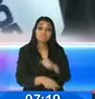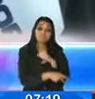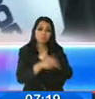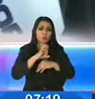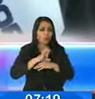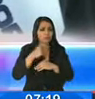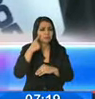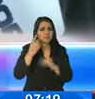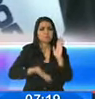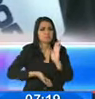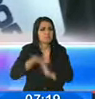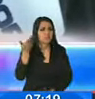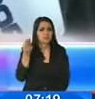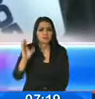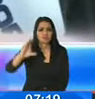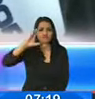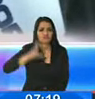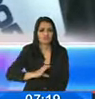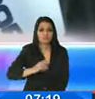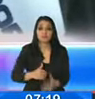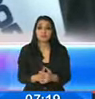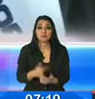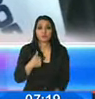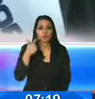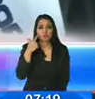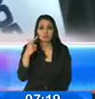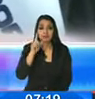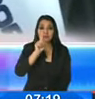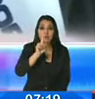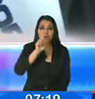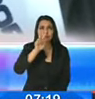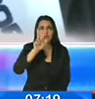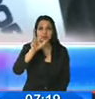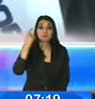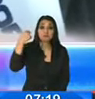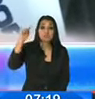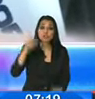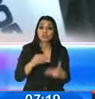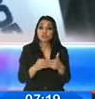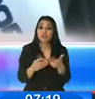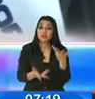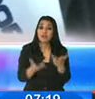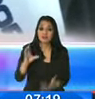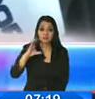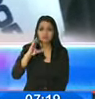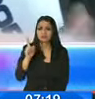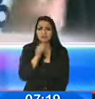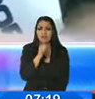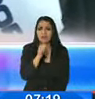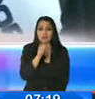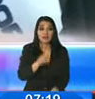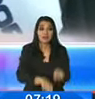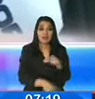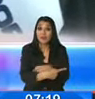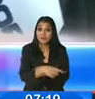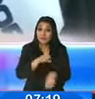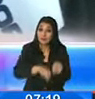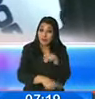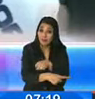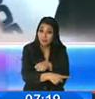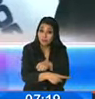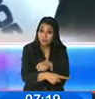más. Nosotros no pensamos que esos $123 millones sean suficientes. El daño que nos han causado